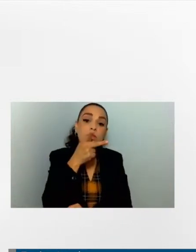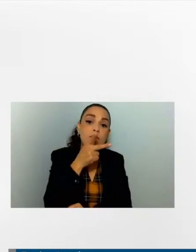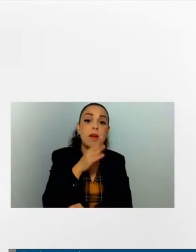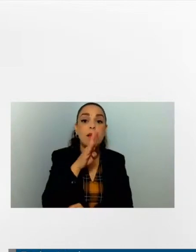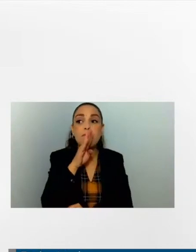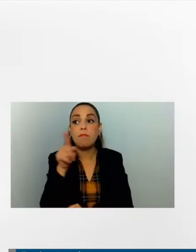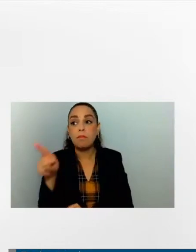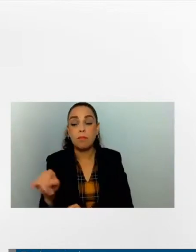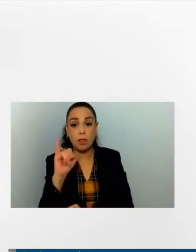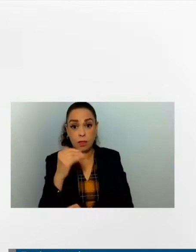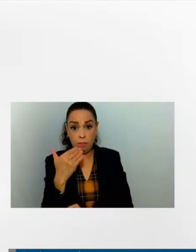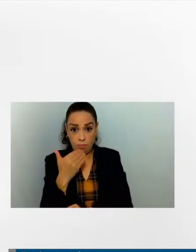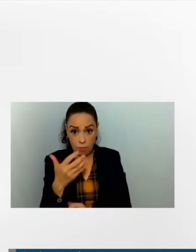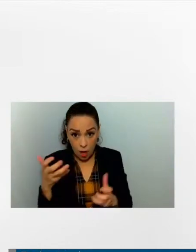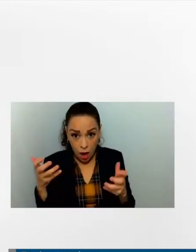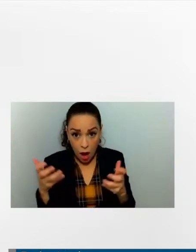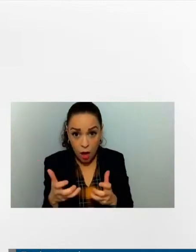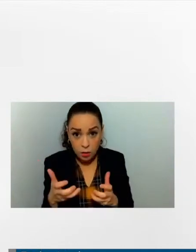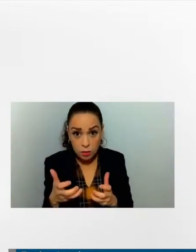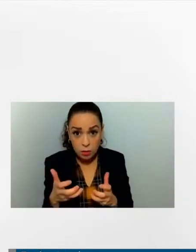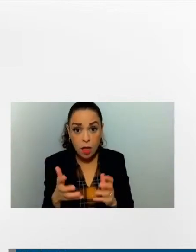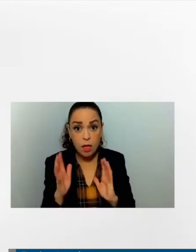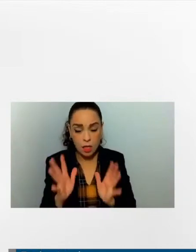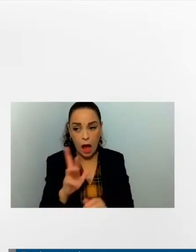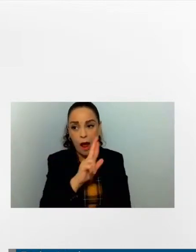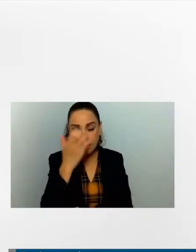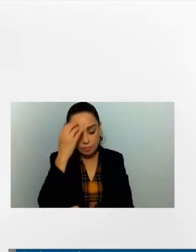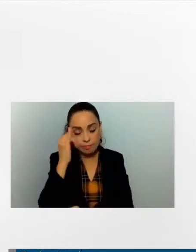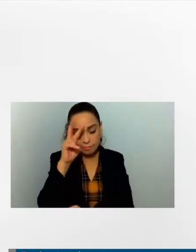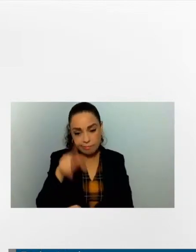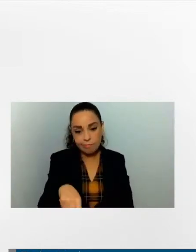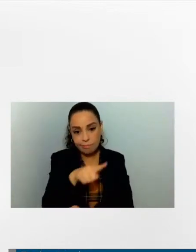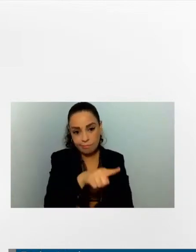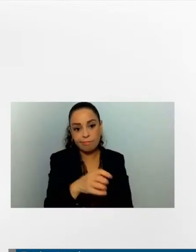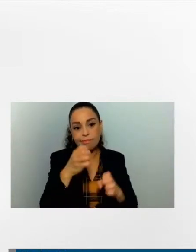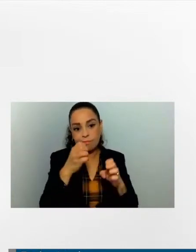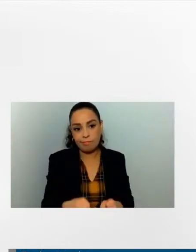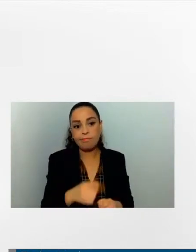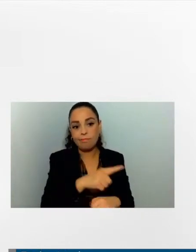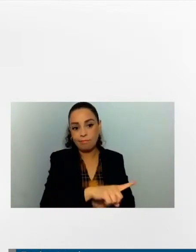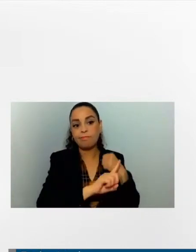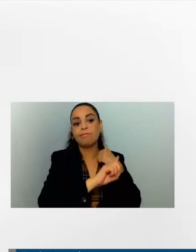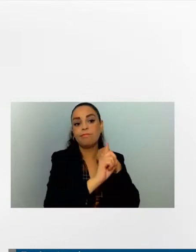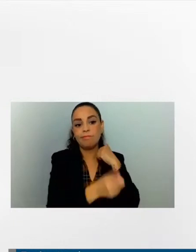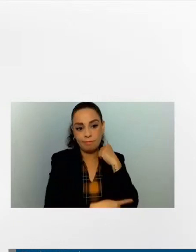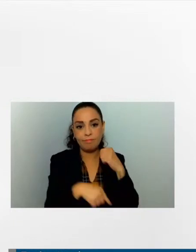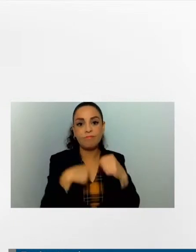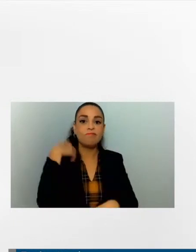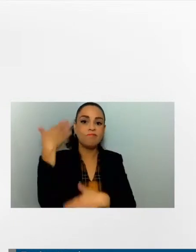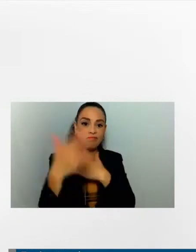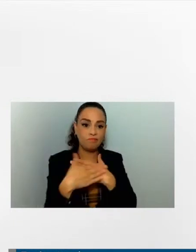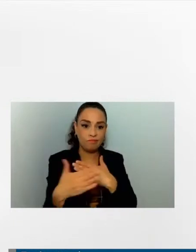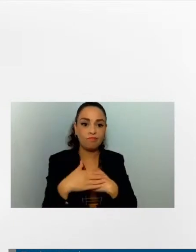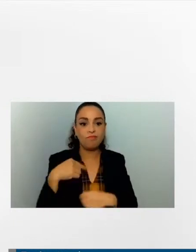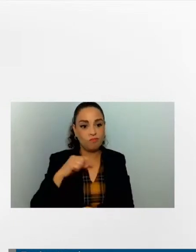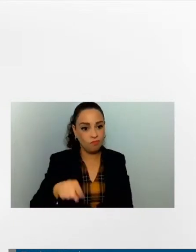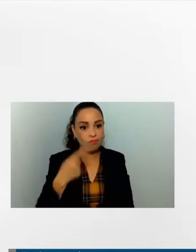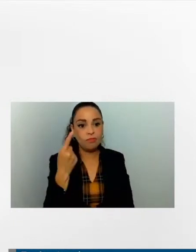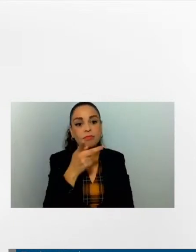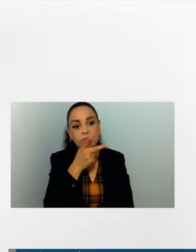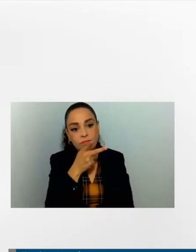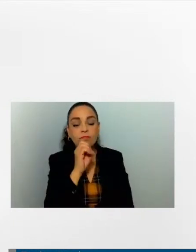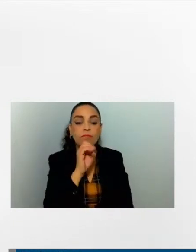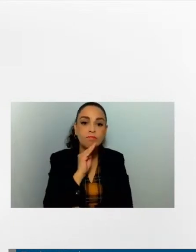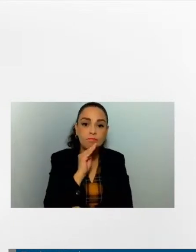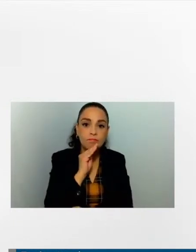si conocía previamente que había habido un embarazo, digamos, se enteró que iba a tener un hijo o hija, pero pues no se